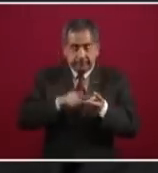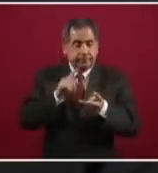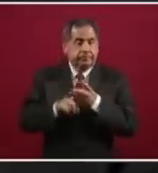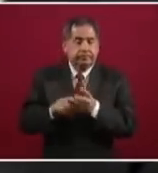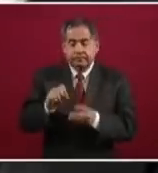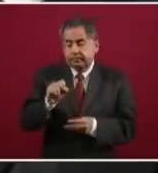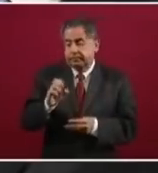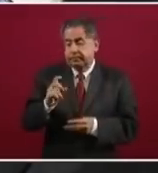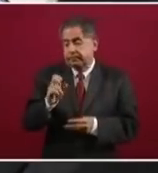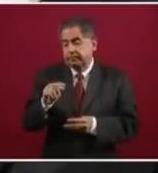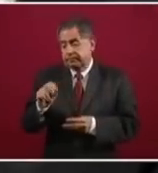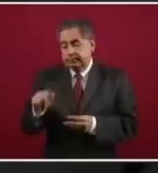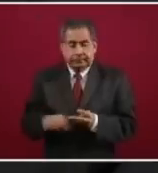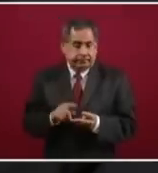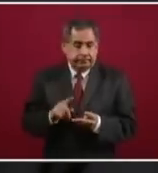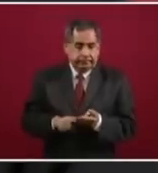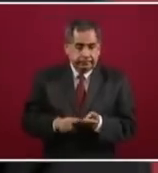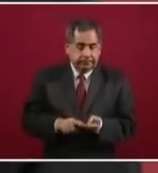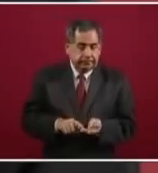de la Defensa,